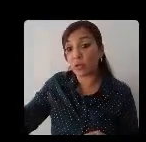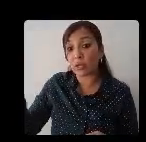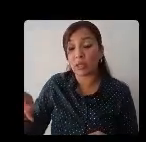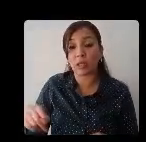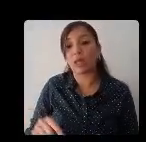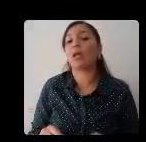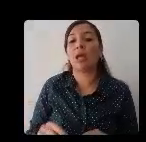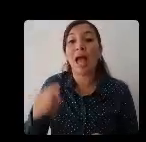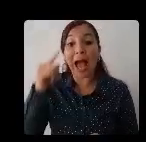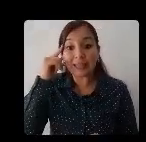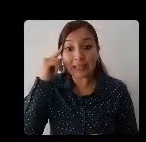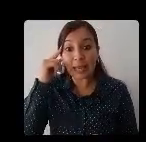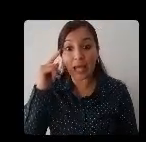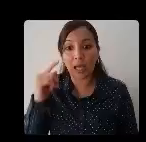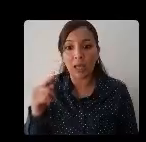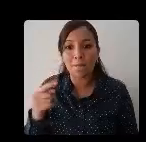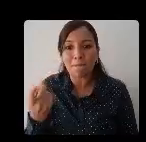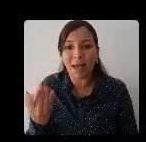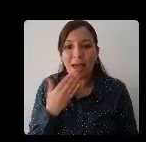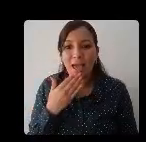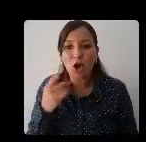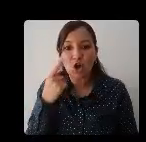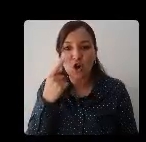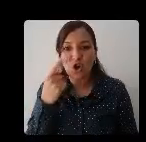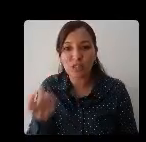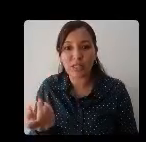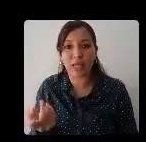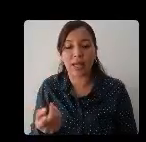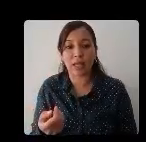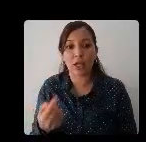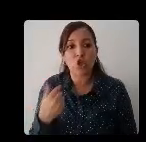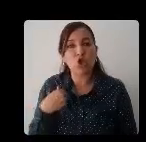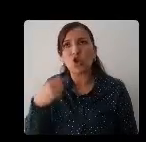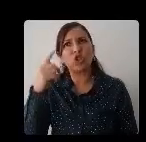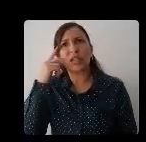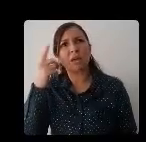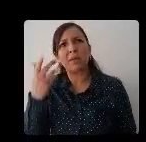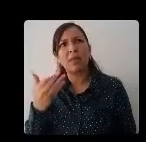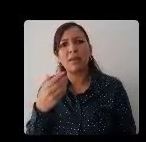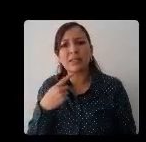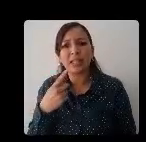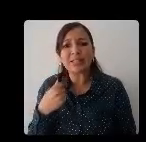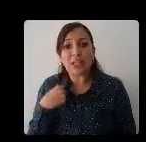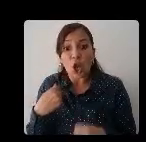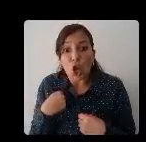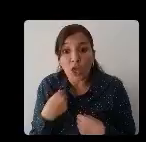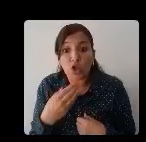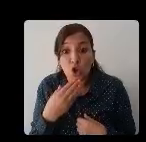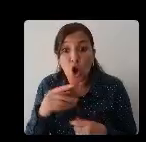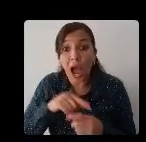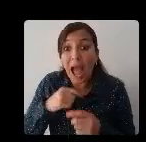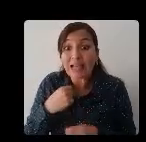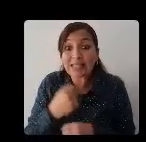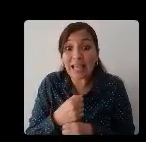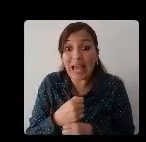ayudando, y eso ha ayudado a que me premiaran, ¿no? Y yo me fui un mes a China con un grupo de emprendedores de 28 personas,